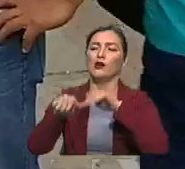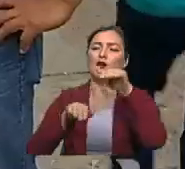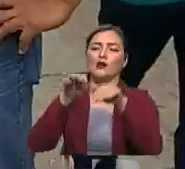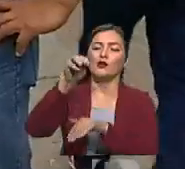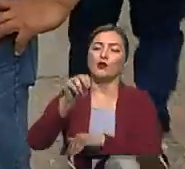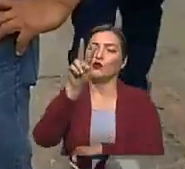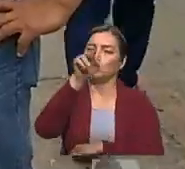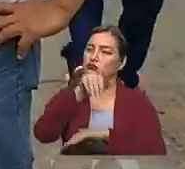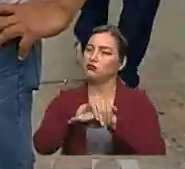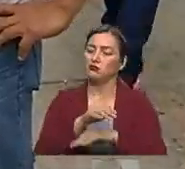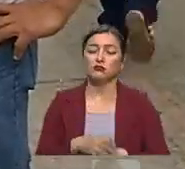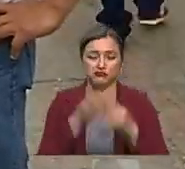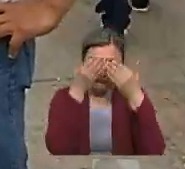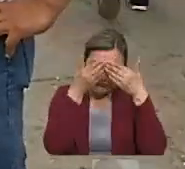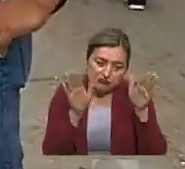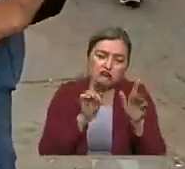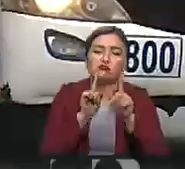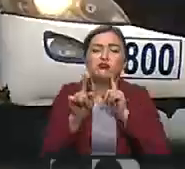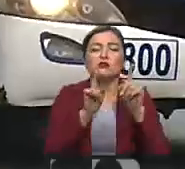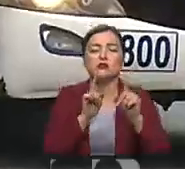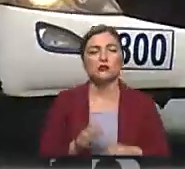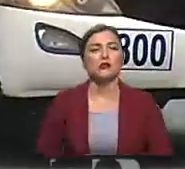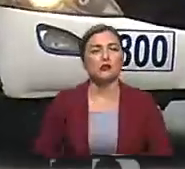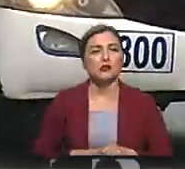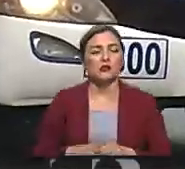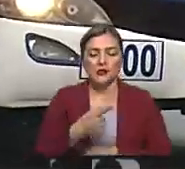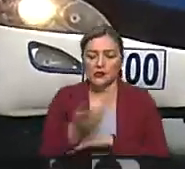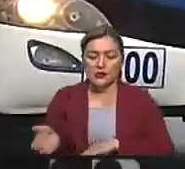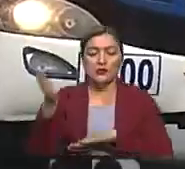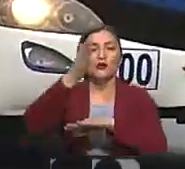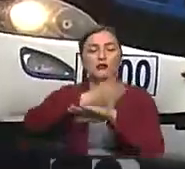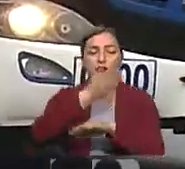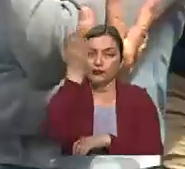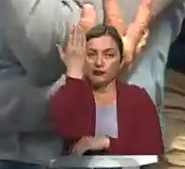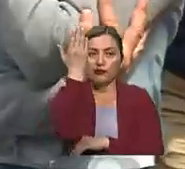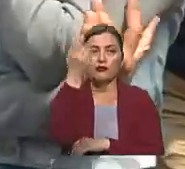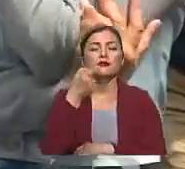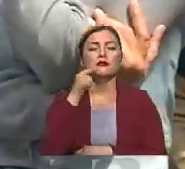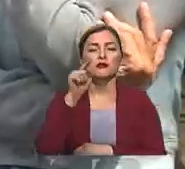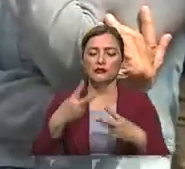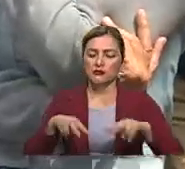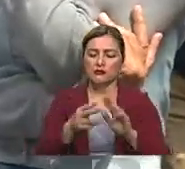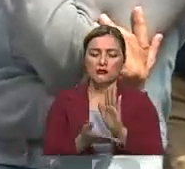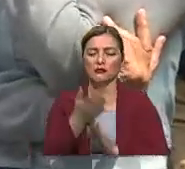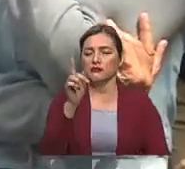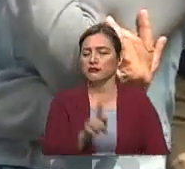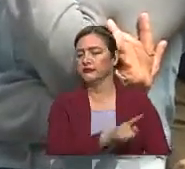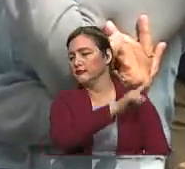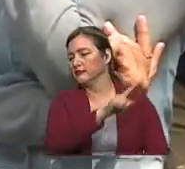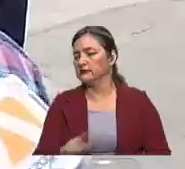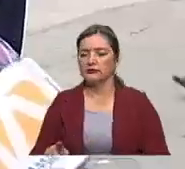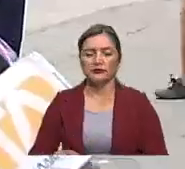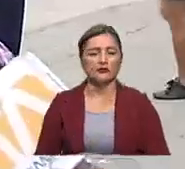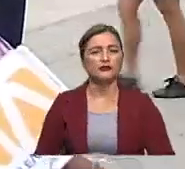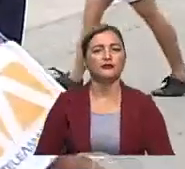sector. Y dijeron estar abiertos al diálogo, pese a que en días anteriores la alcaldesa Cintia Viteri dijo que no va a aprobar el